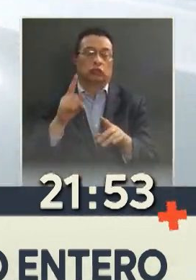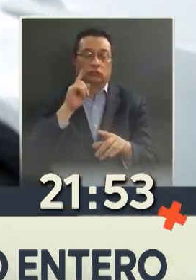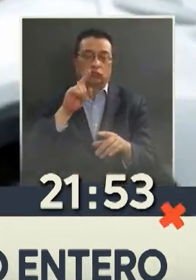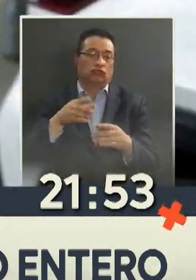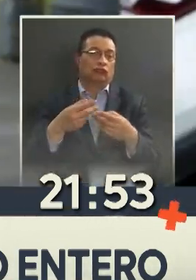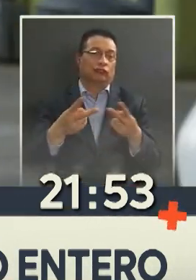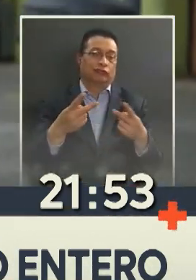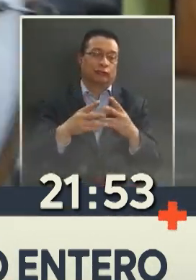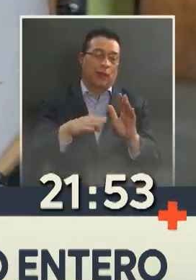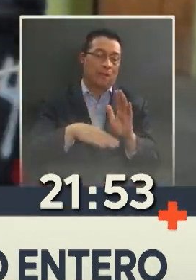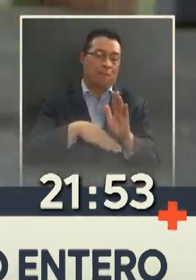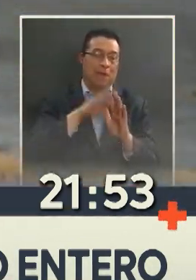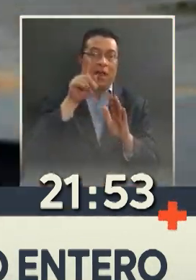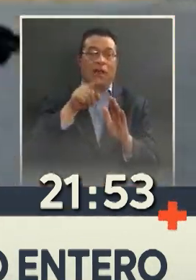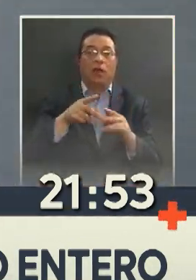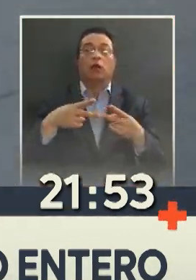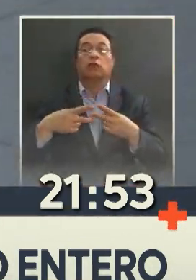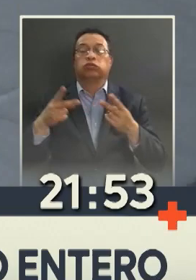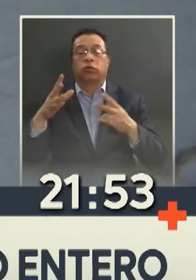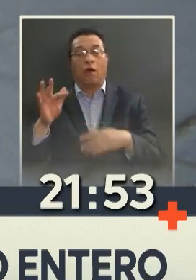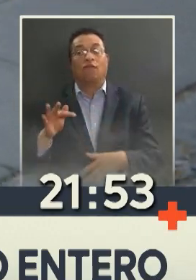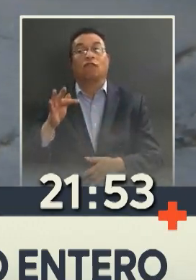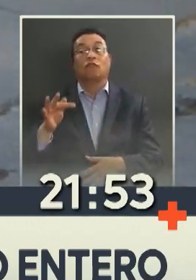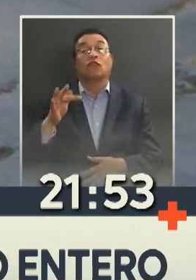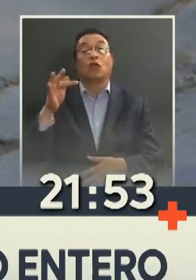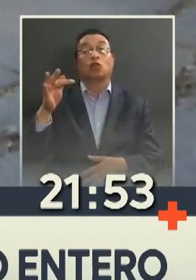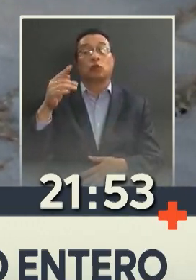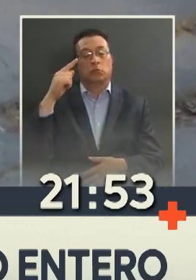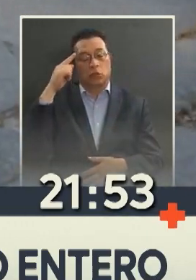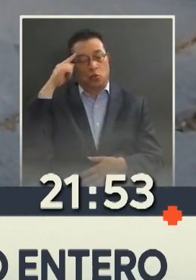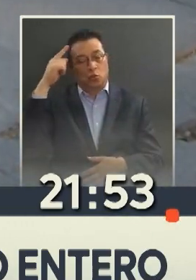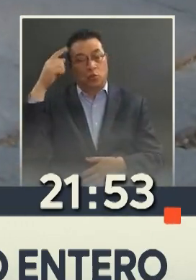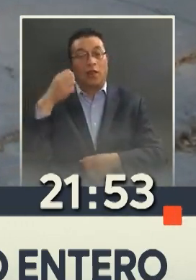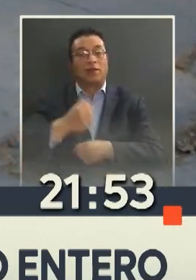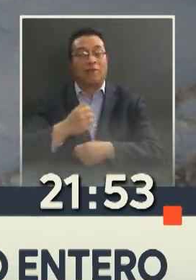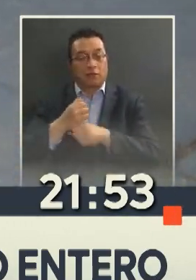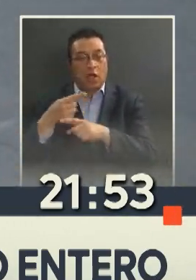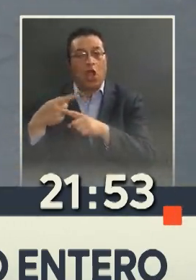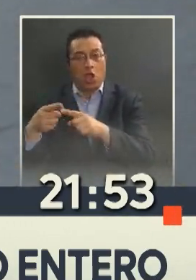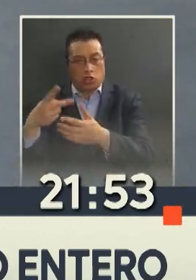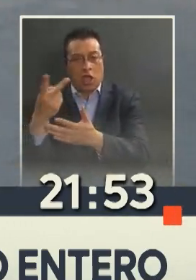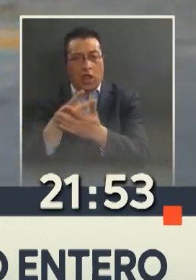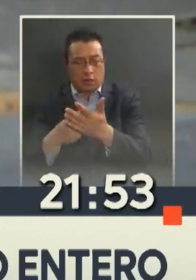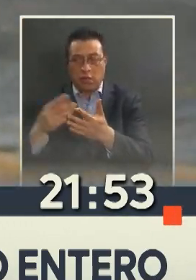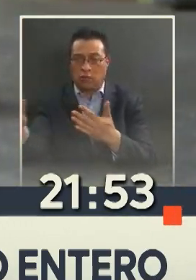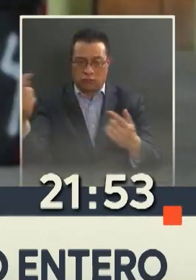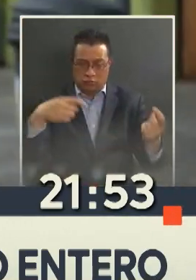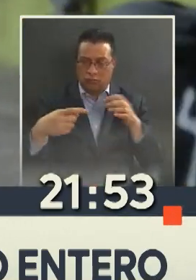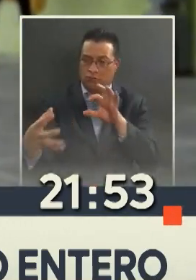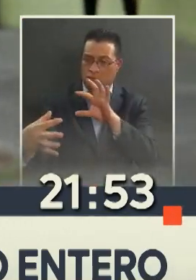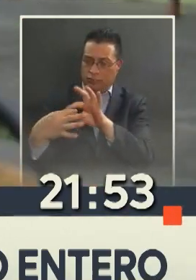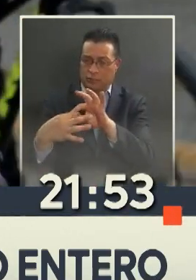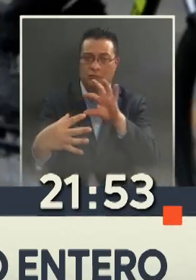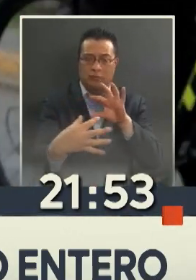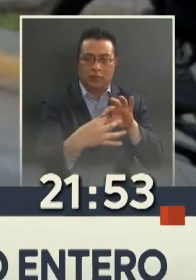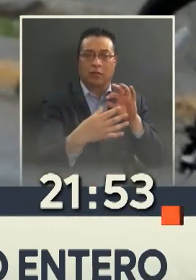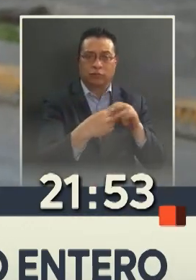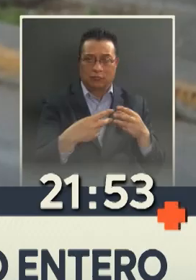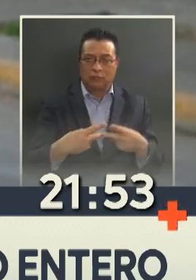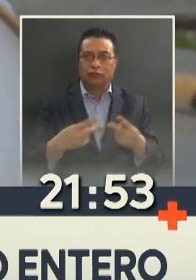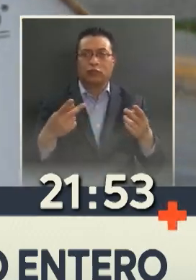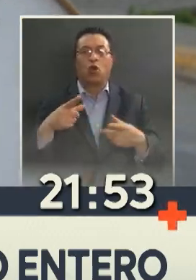es ahí donde proyectan también el futuro. Sueñan con trabajar con otros artistas, con hacer alianzas que coloreen el espacio